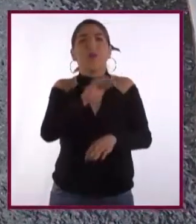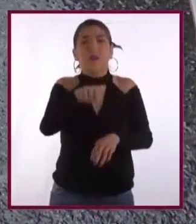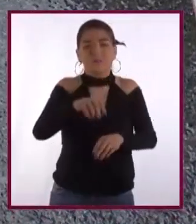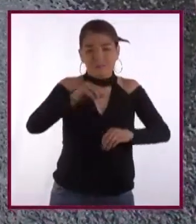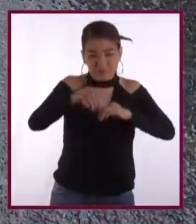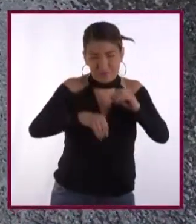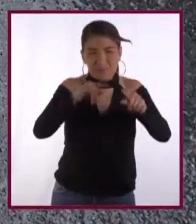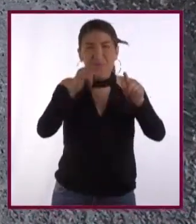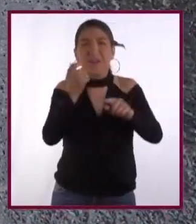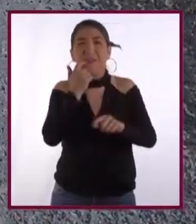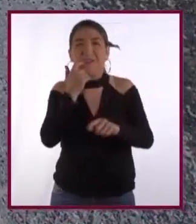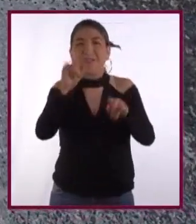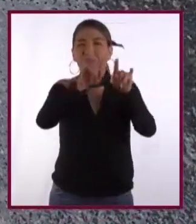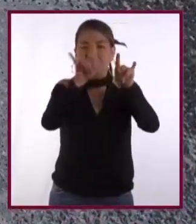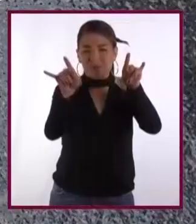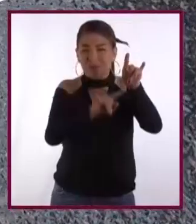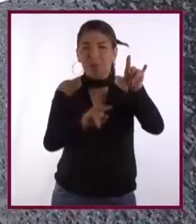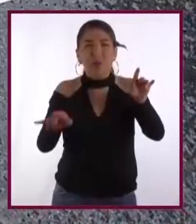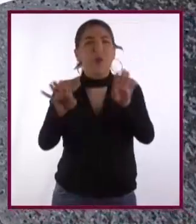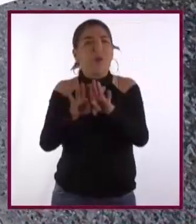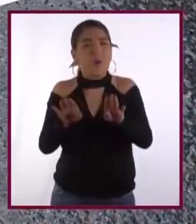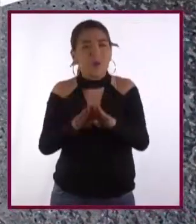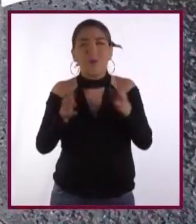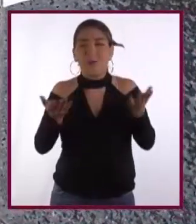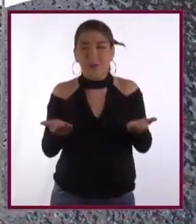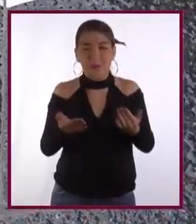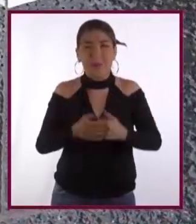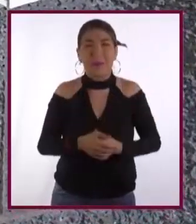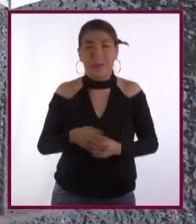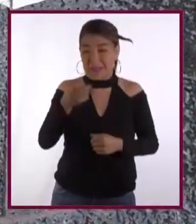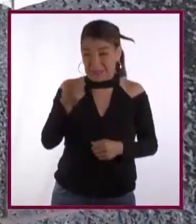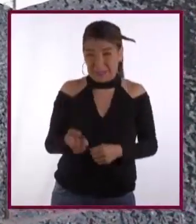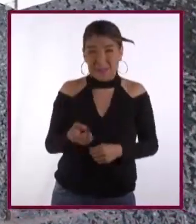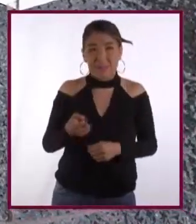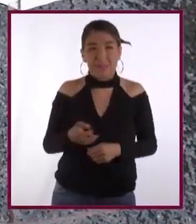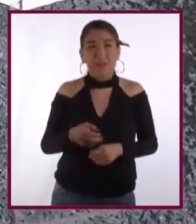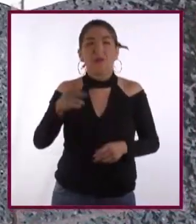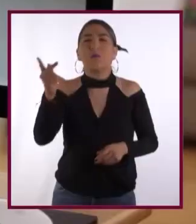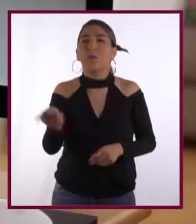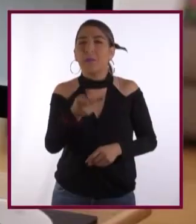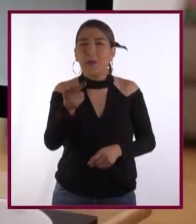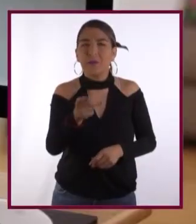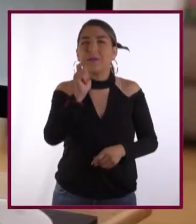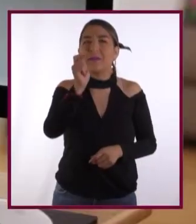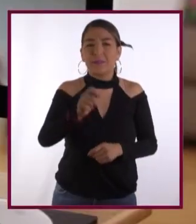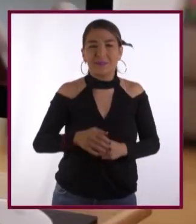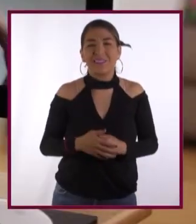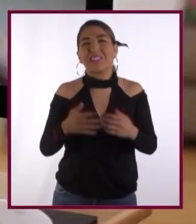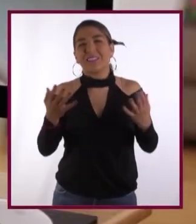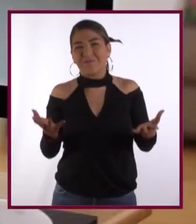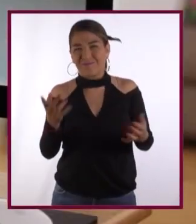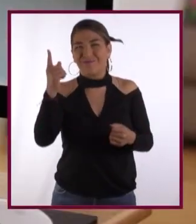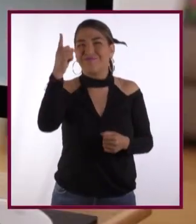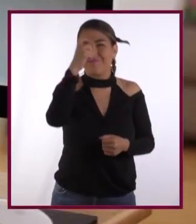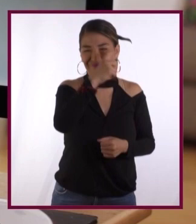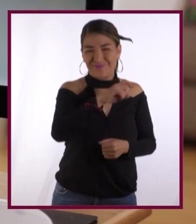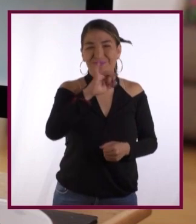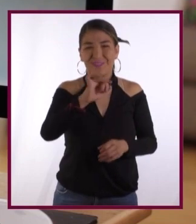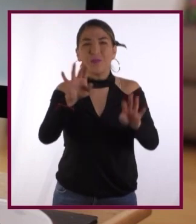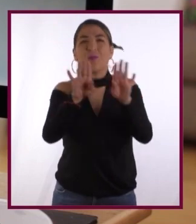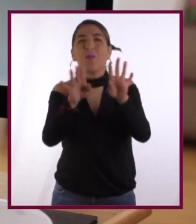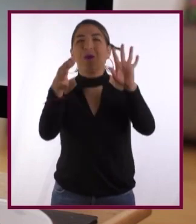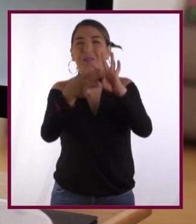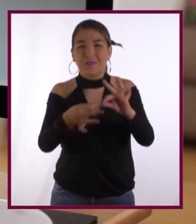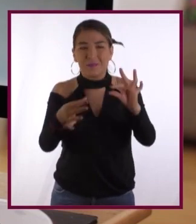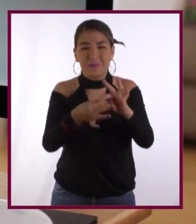maneras puedes formar una teselación, un mosaico que te cubra todo el plano. Entonces, exactamente qué decía la pregunta es un poco complicado